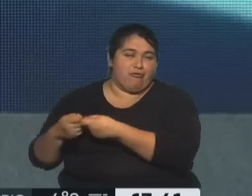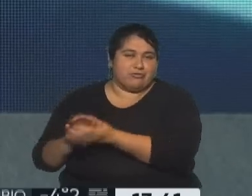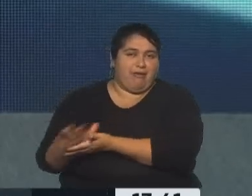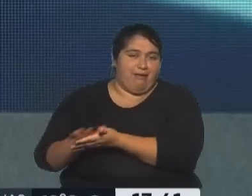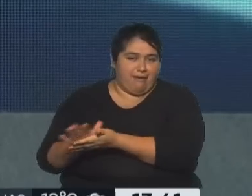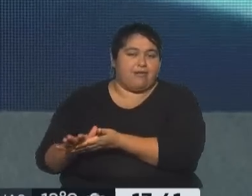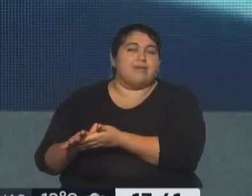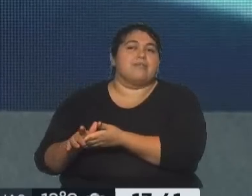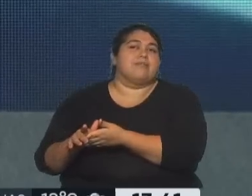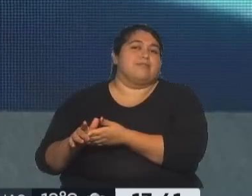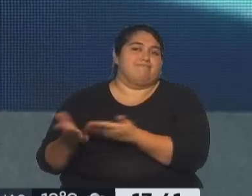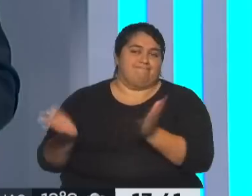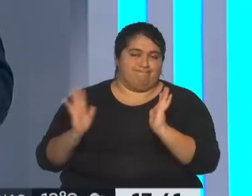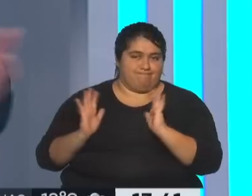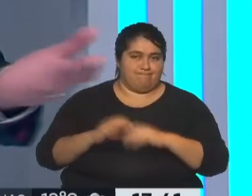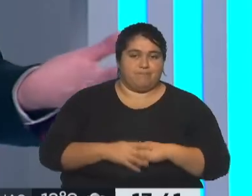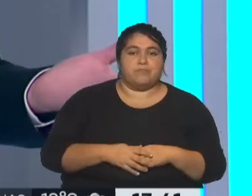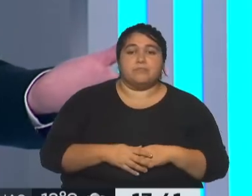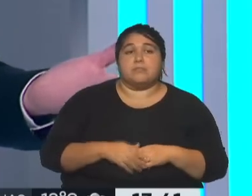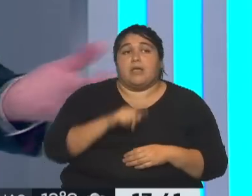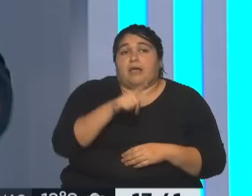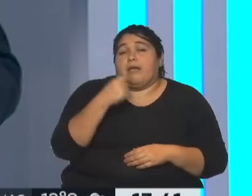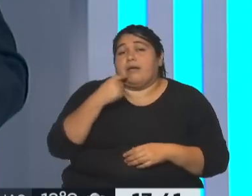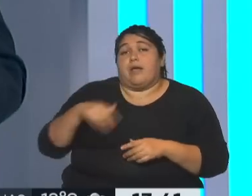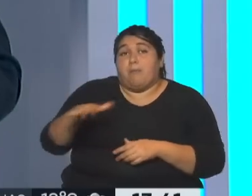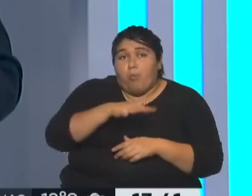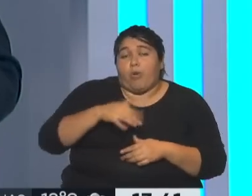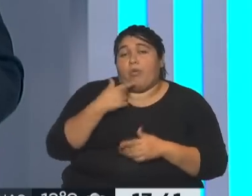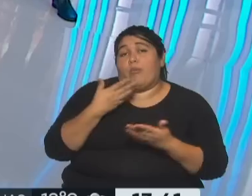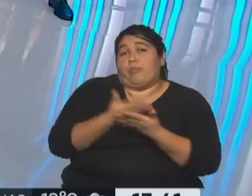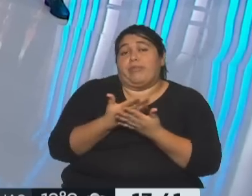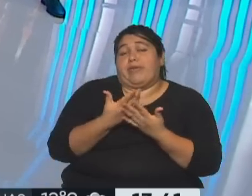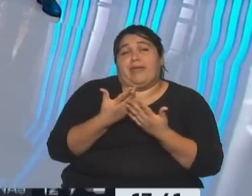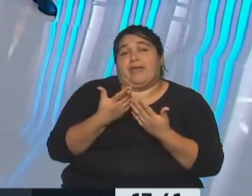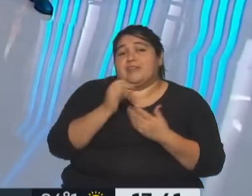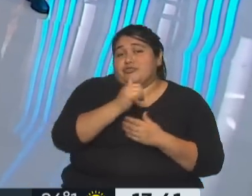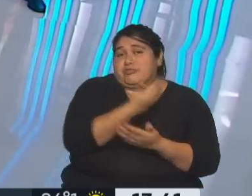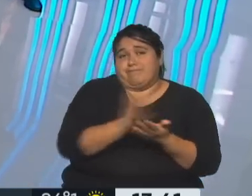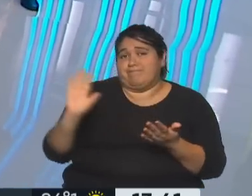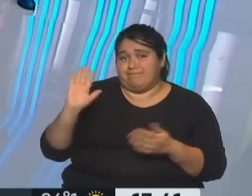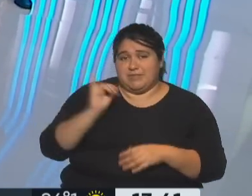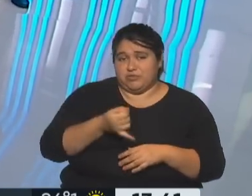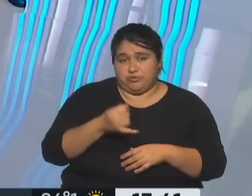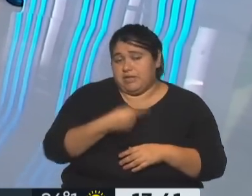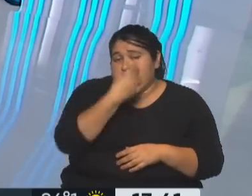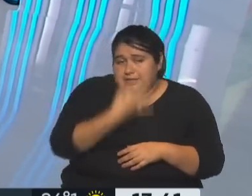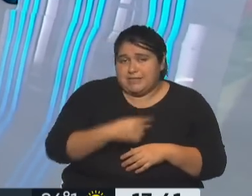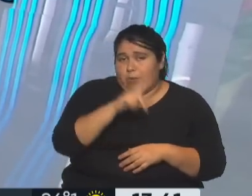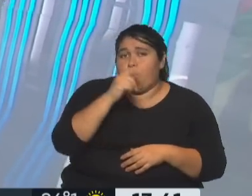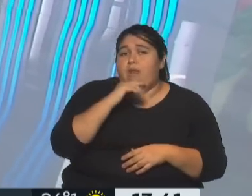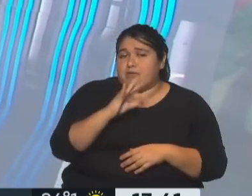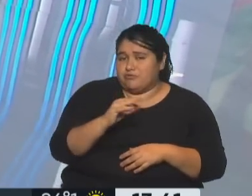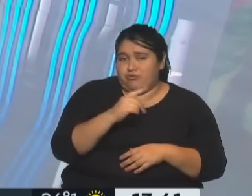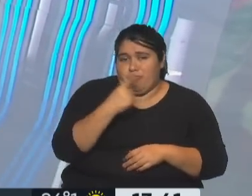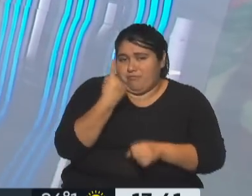no aprueba su presidencia. Que está pidiendo otra cosa, lógicamente, Eber. Sí, todo hace pensar que no va a poder resistir Lasso. Él